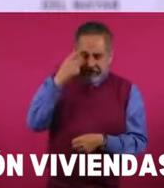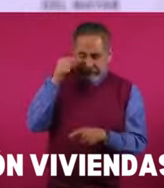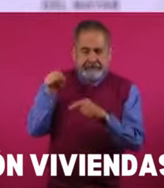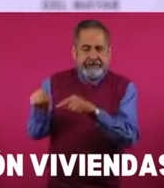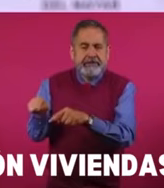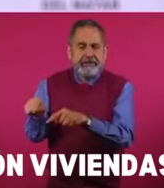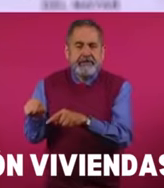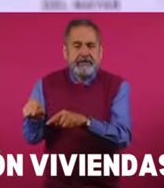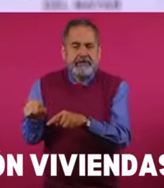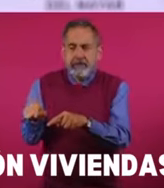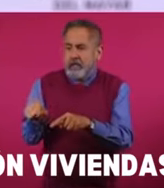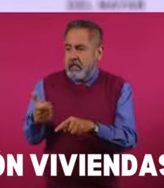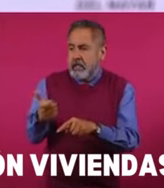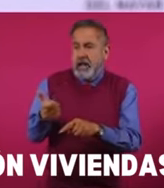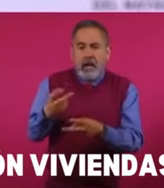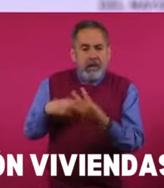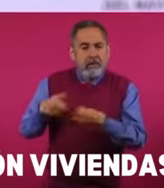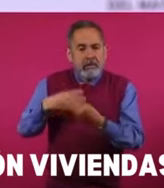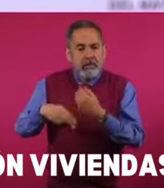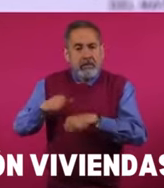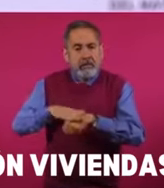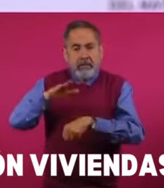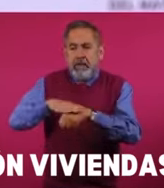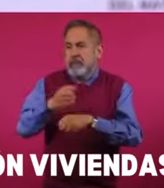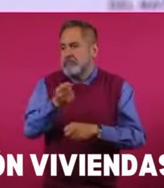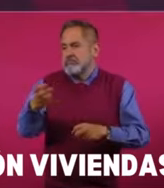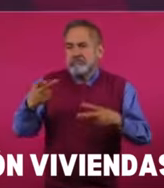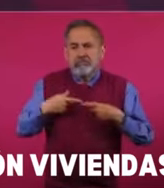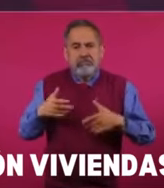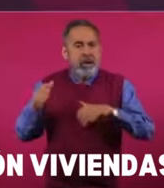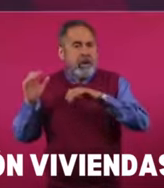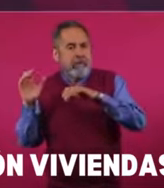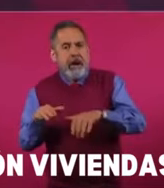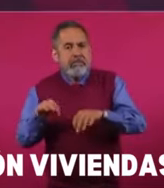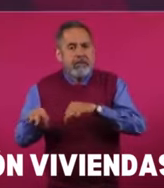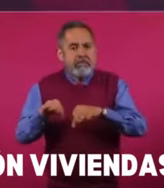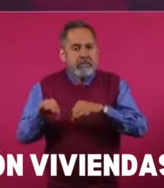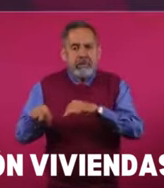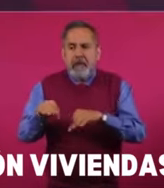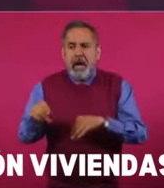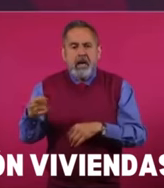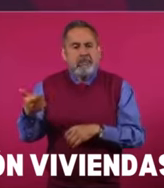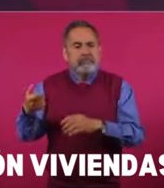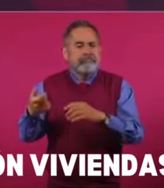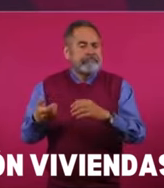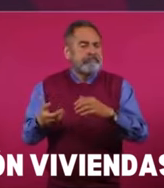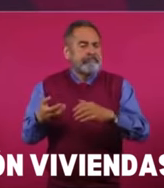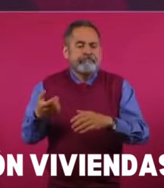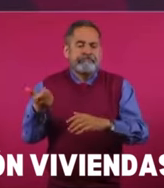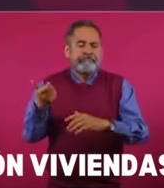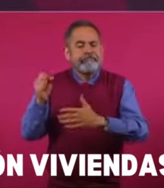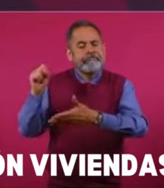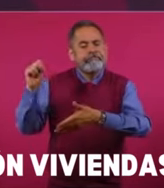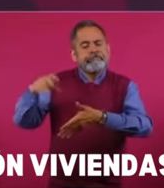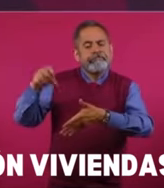han aumentado el número de trabajadores que